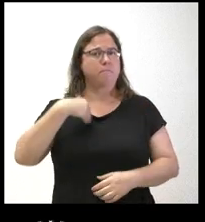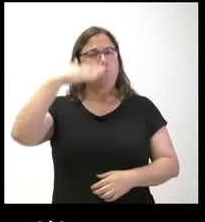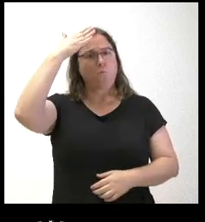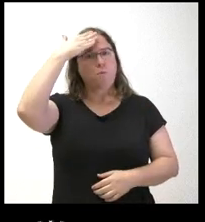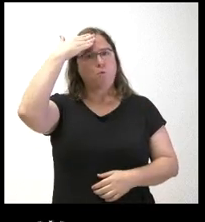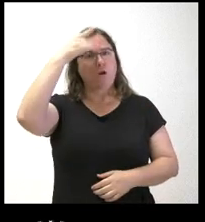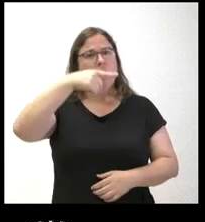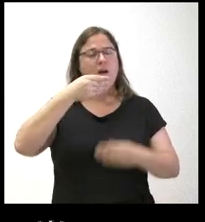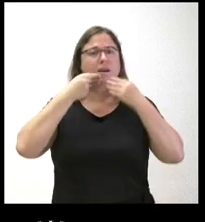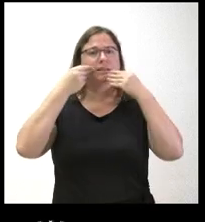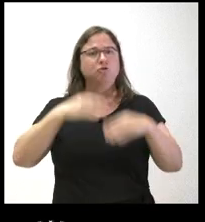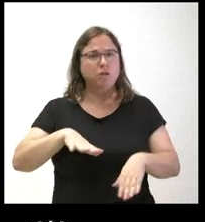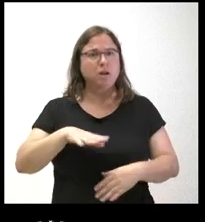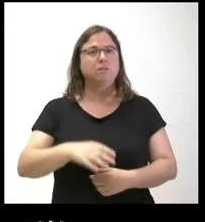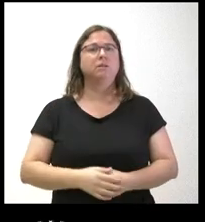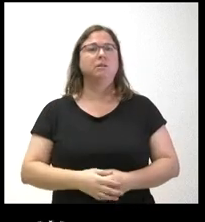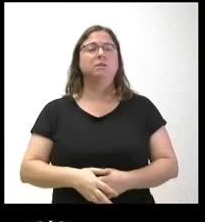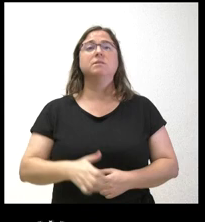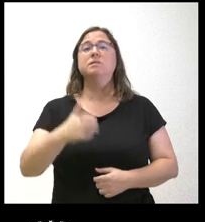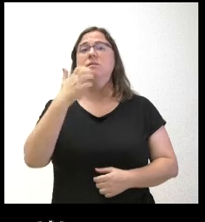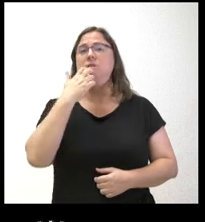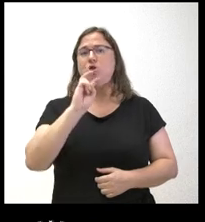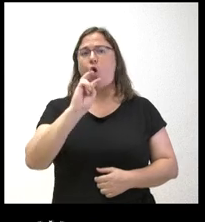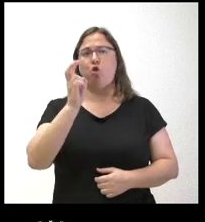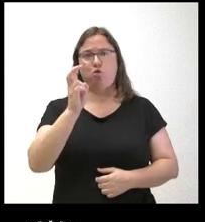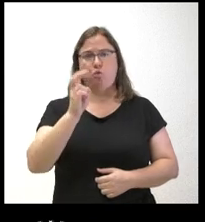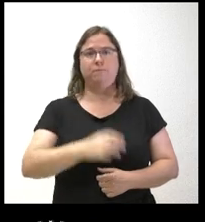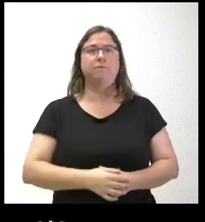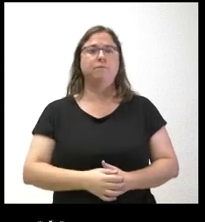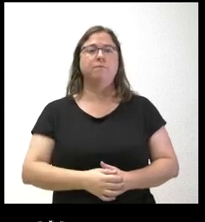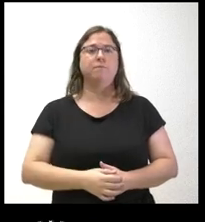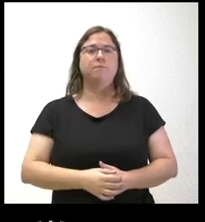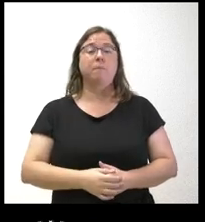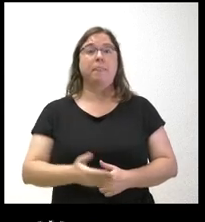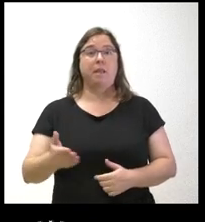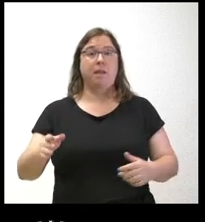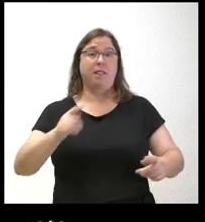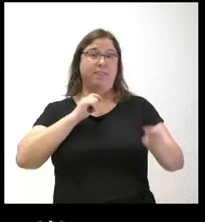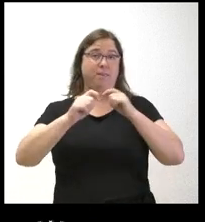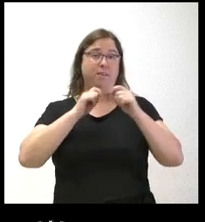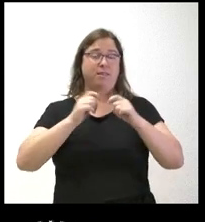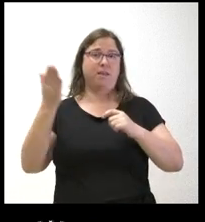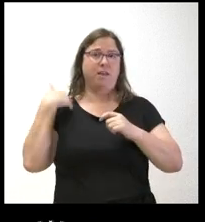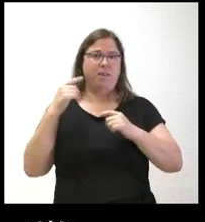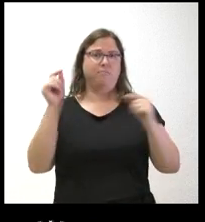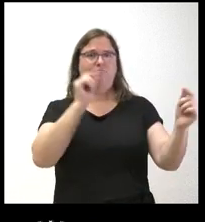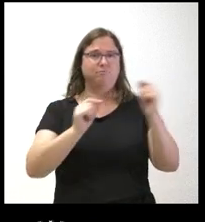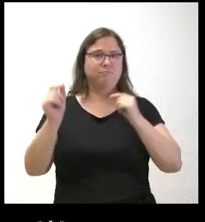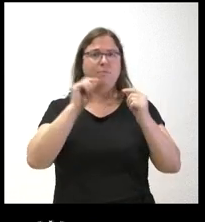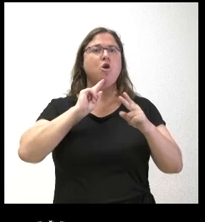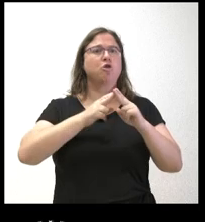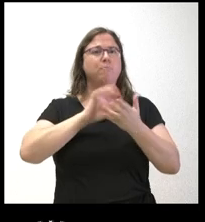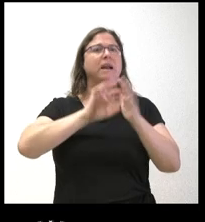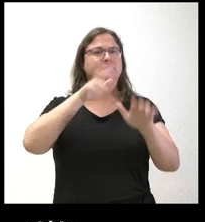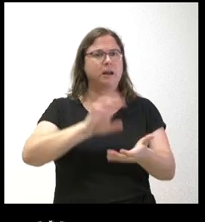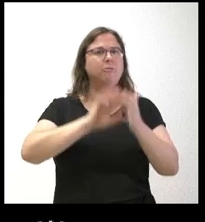histórica democrática y otro asunto anoche en el debate salió varias veces el nombre de Castilla y león